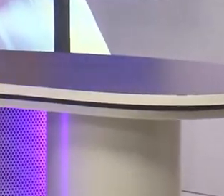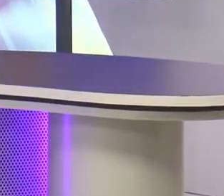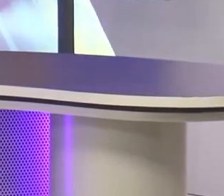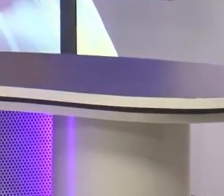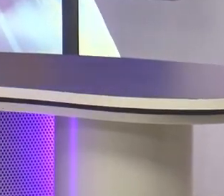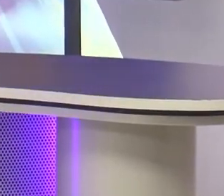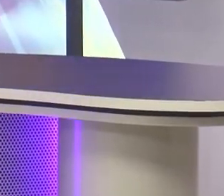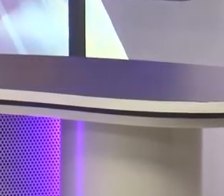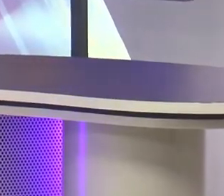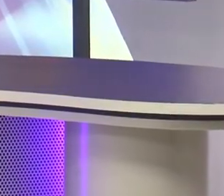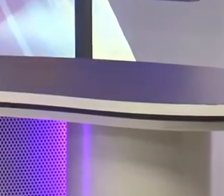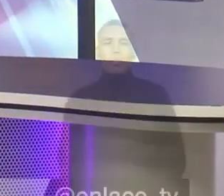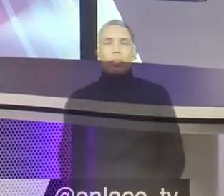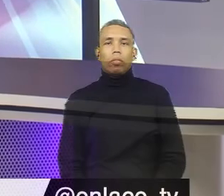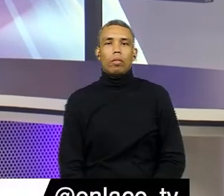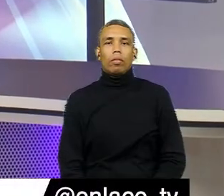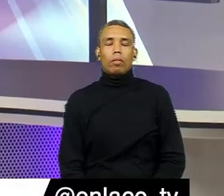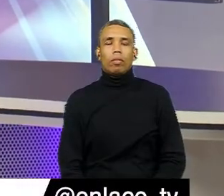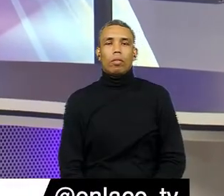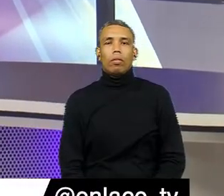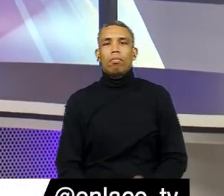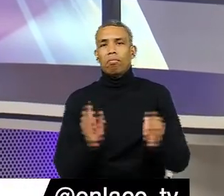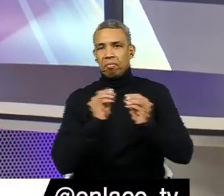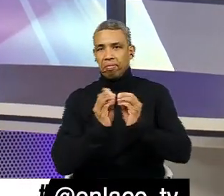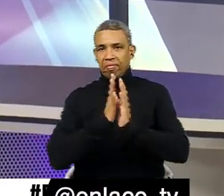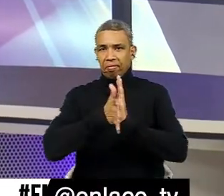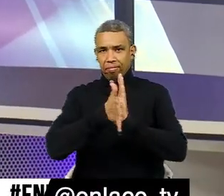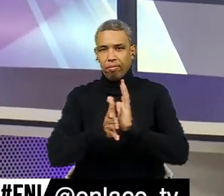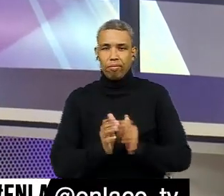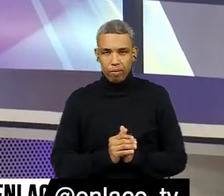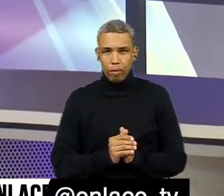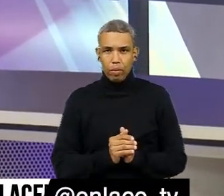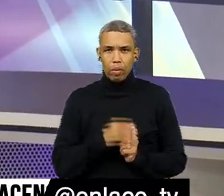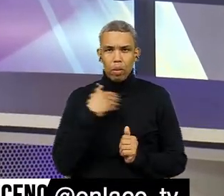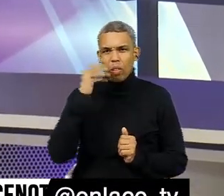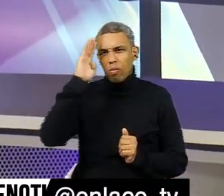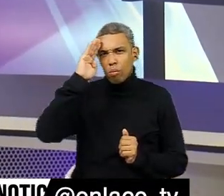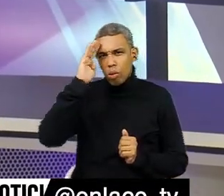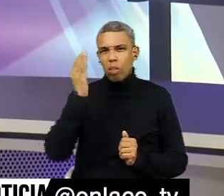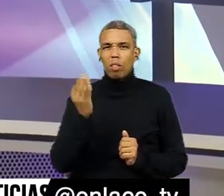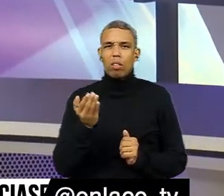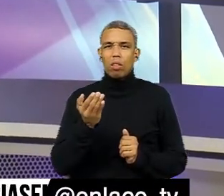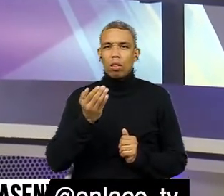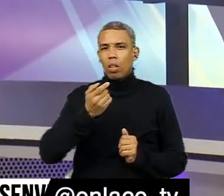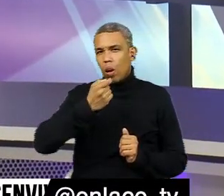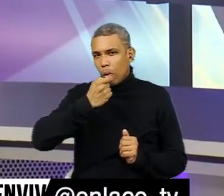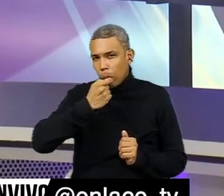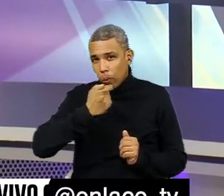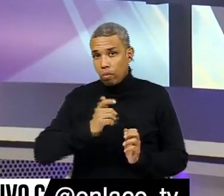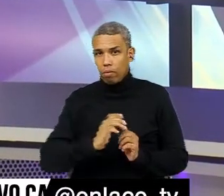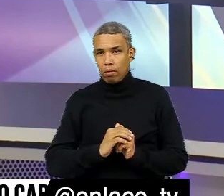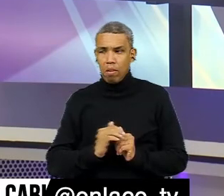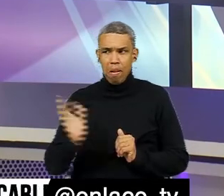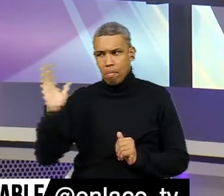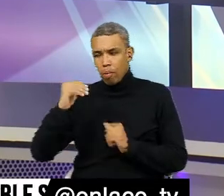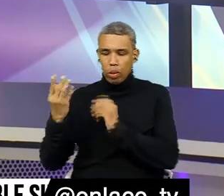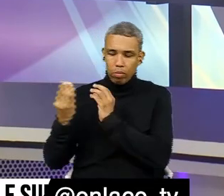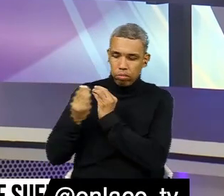Continuamos con más información en Enlace Noticias. Autoridades municipales de Policía y Tránsito inspeccionaron el parque